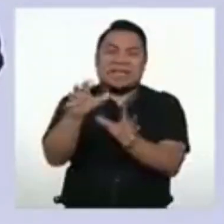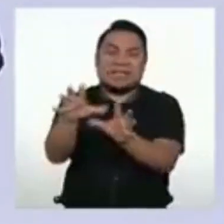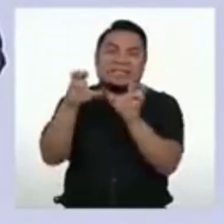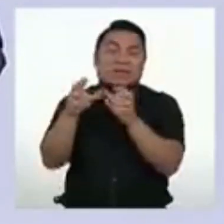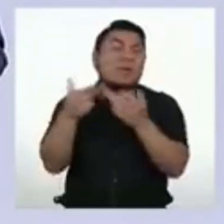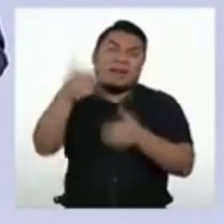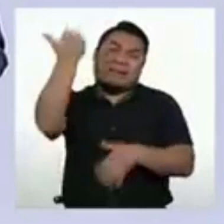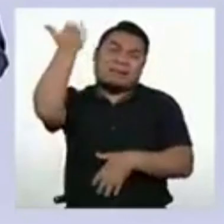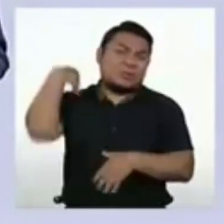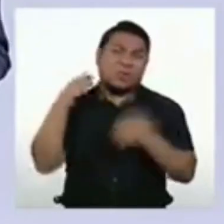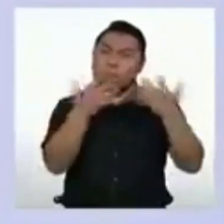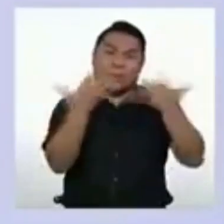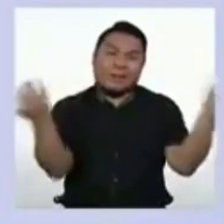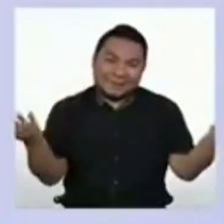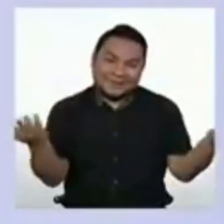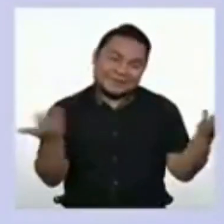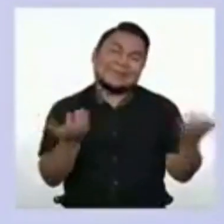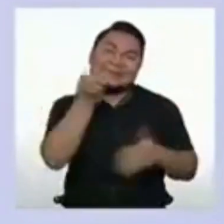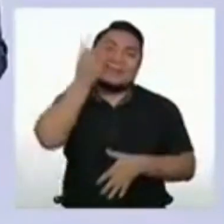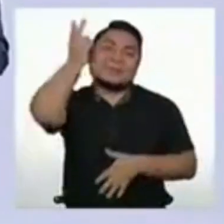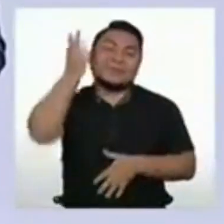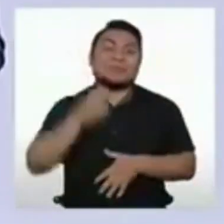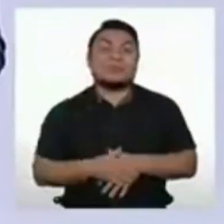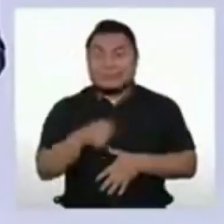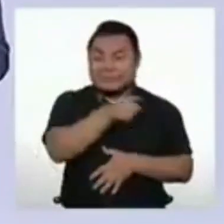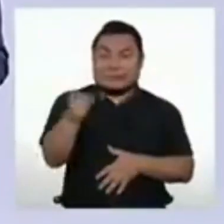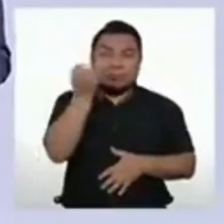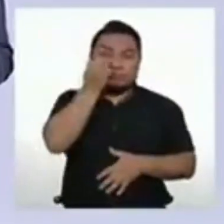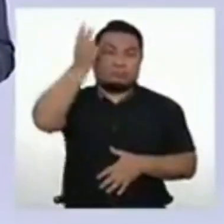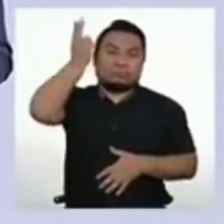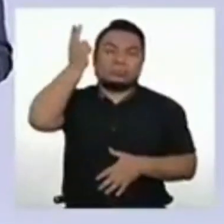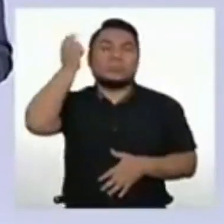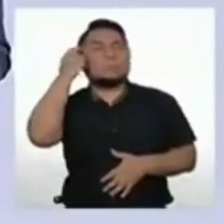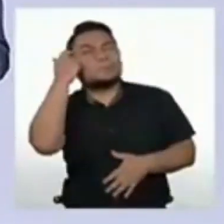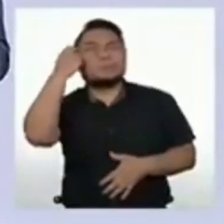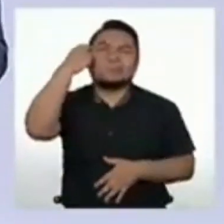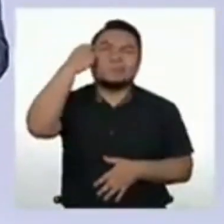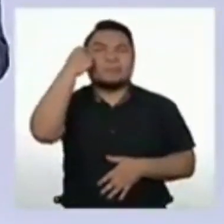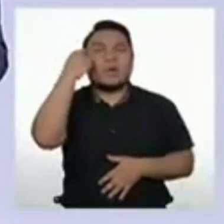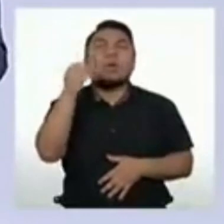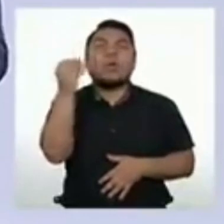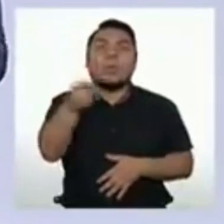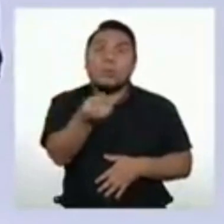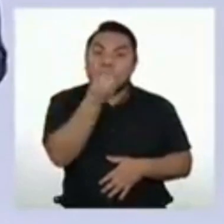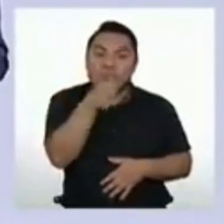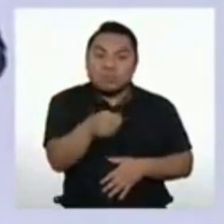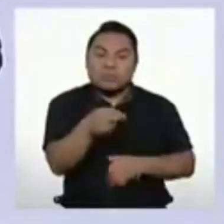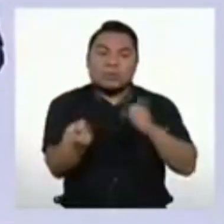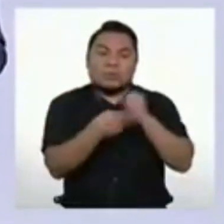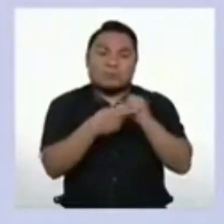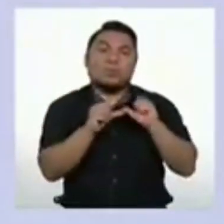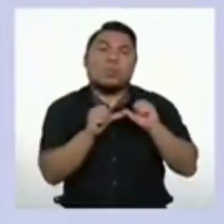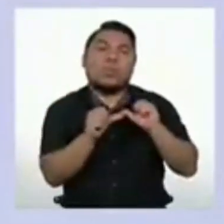para conservar los alimentos. Entonces, ellos buscaron una forma alternativa para que sus alimentos no